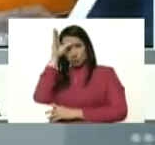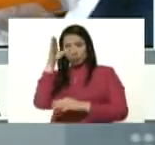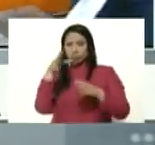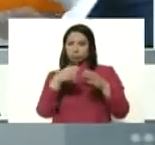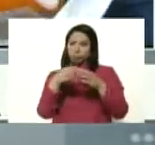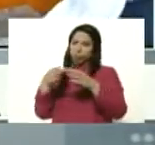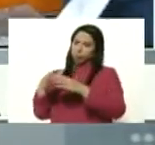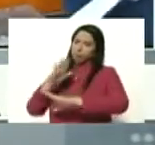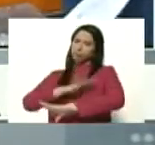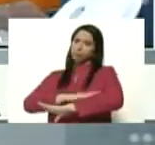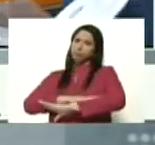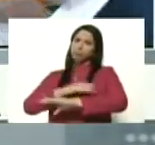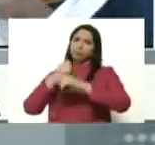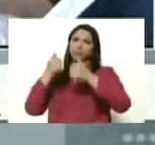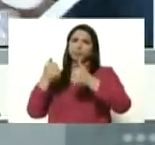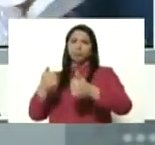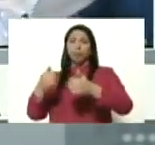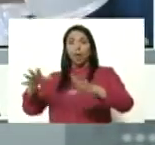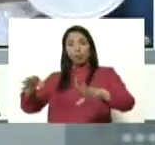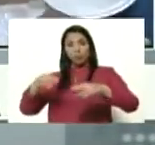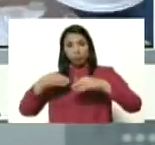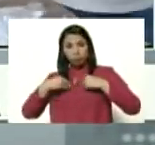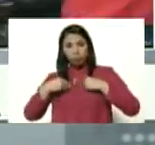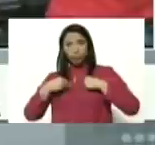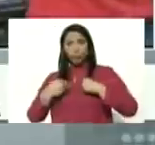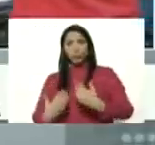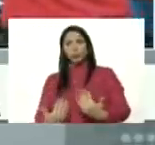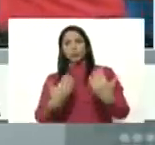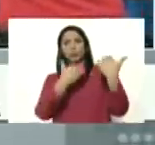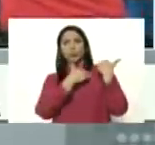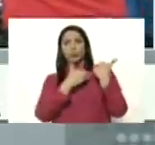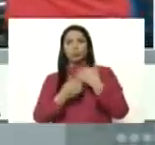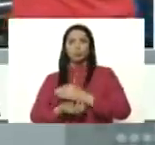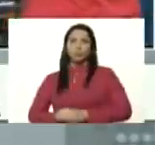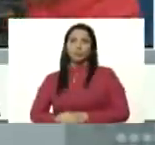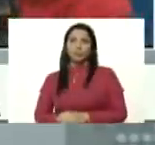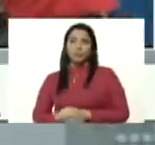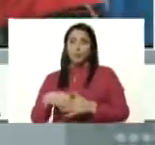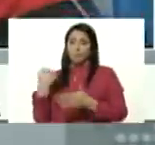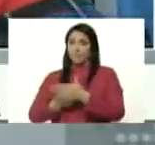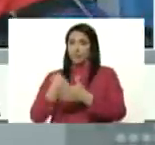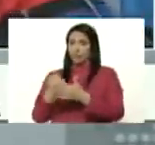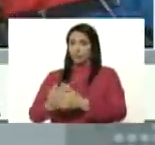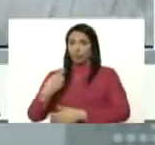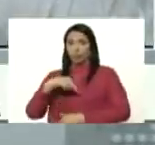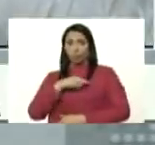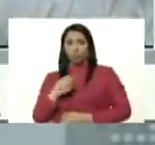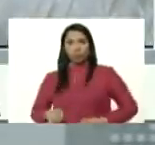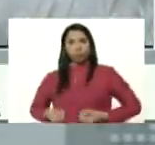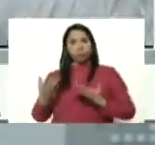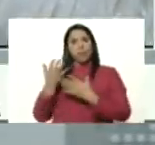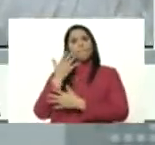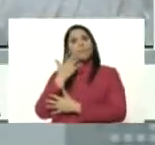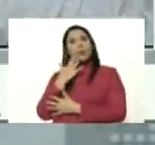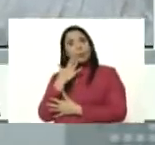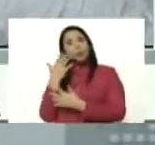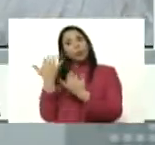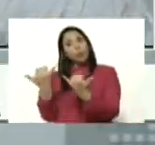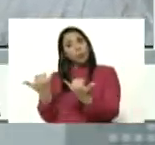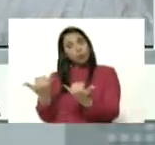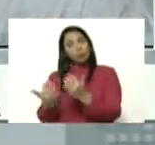organizada y asumiendo responsabilidades. La batalla que estamos dando, por ejemplo, y que estamos dando en este